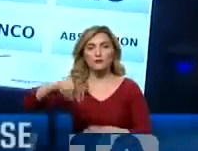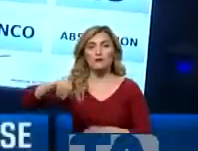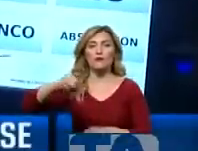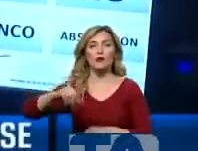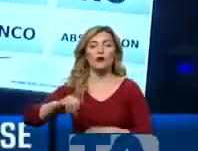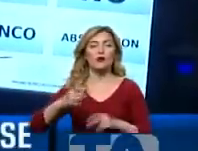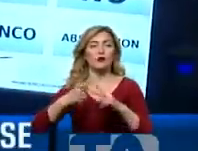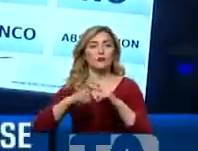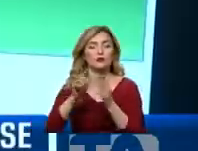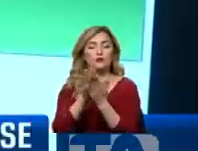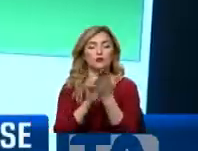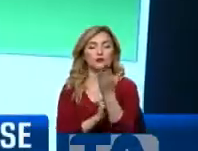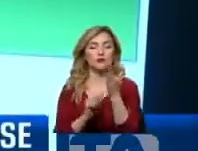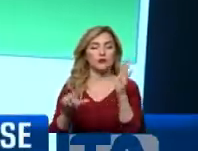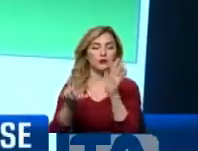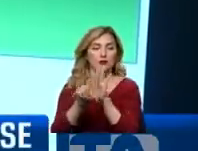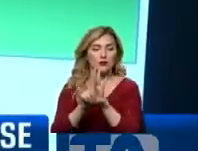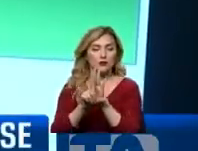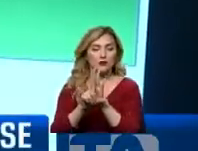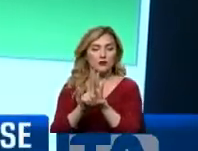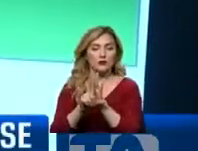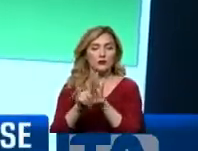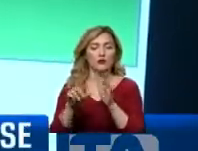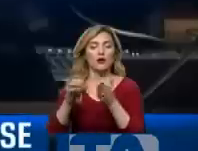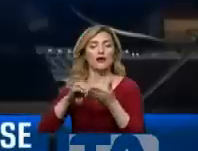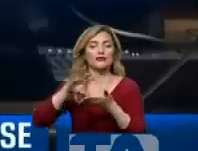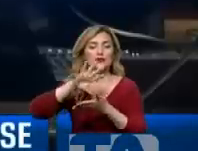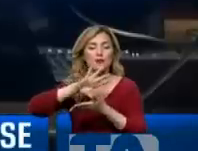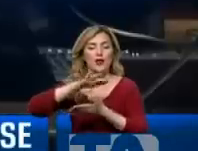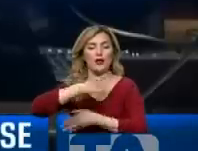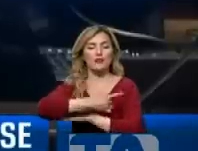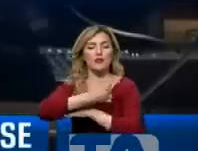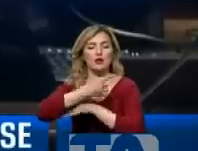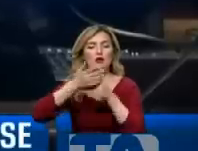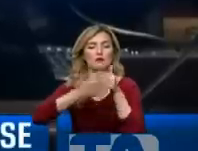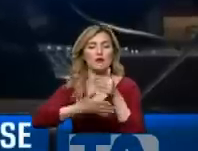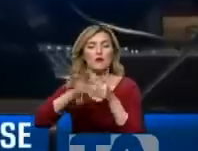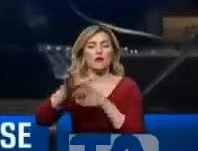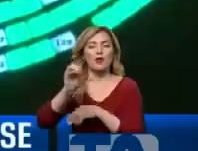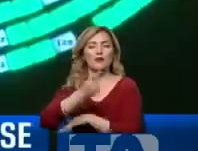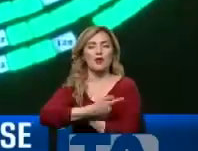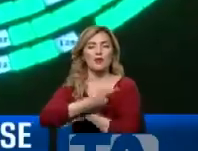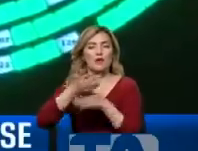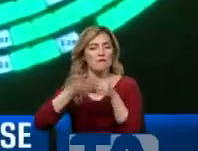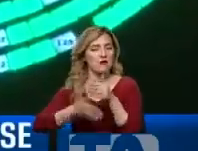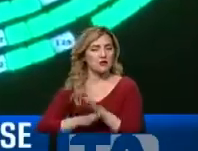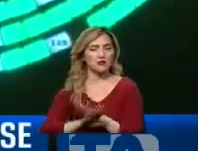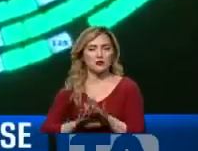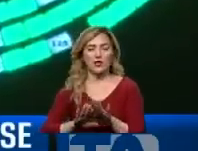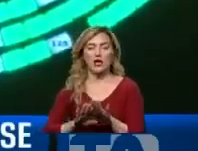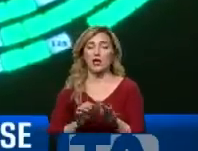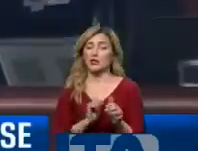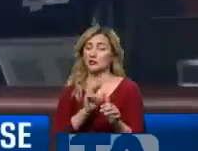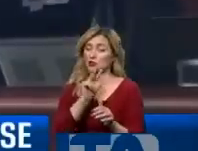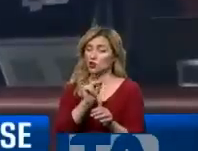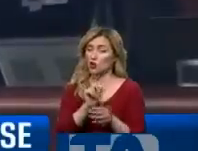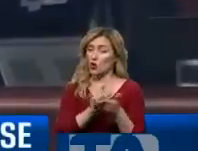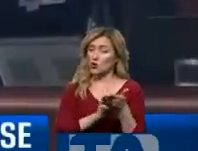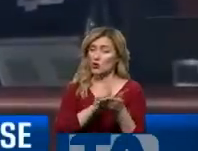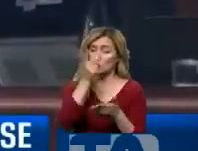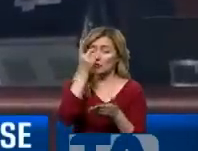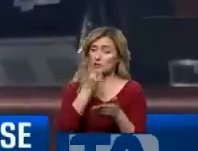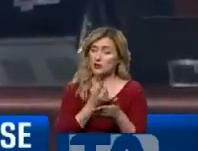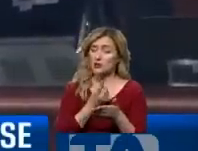que llegaron los proyectos de ley, la Asamblea tiene 30 días para pronunciarse. Caso contrario, pasarán las reformas por